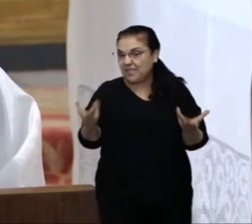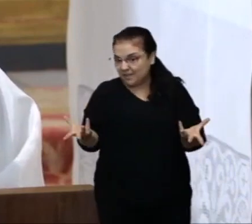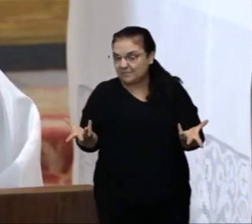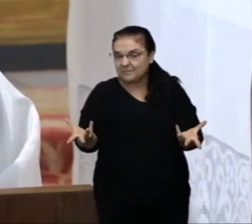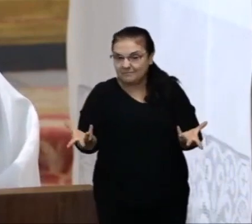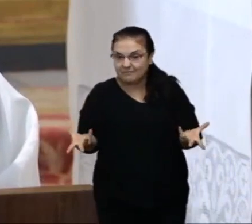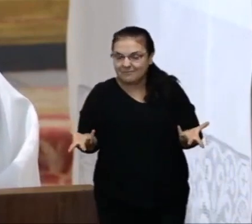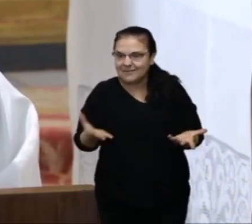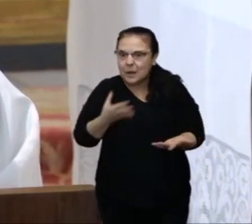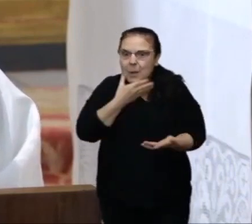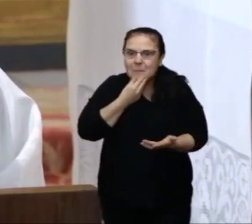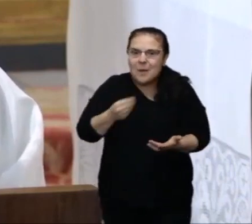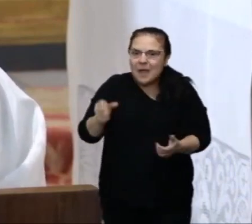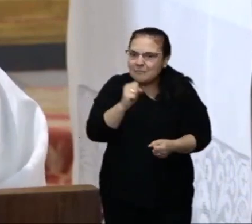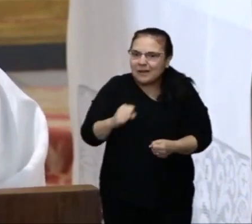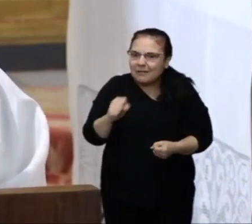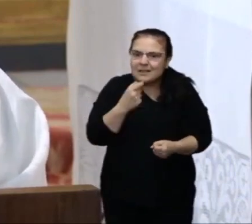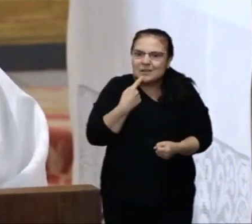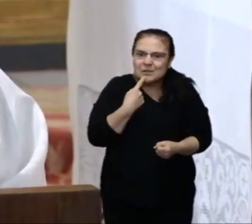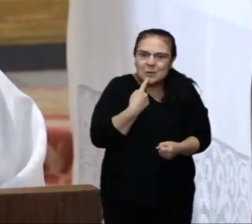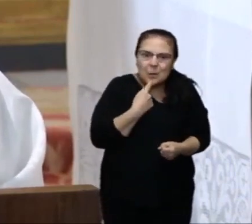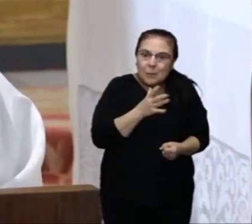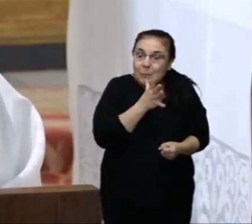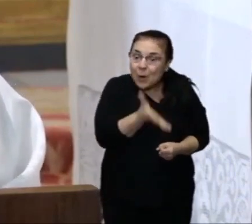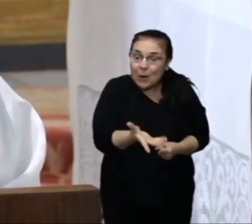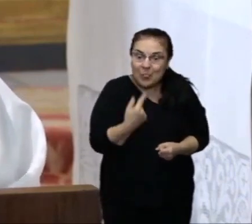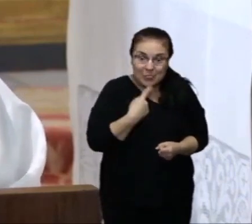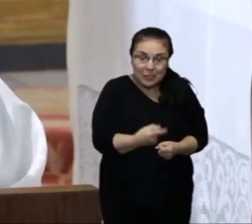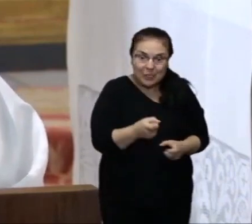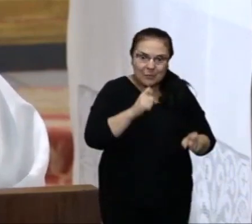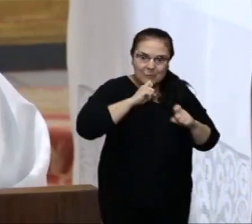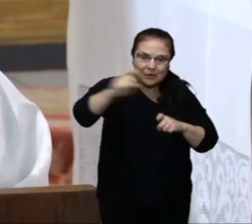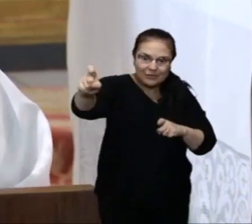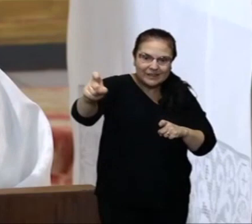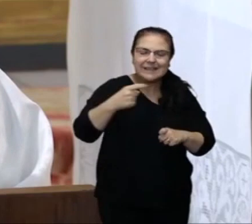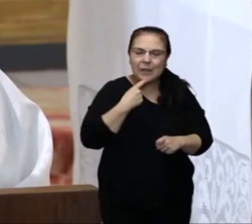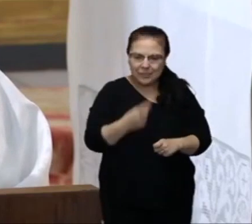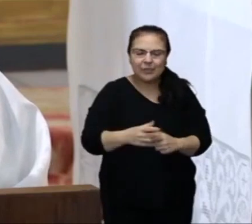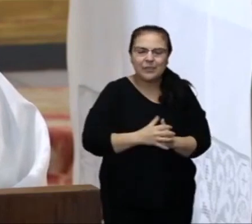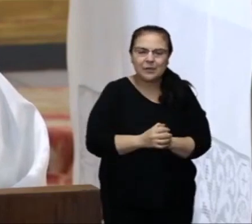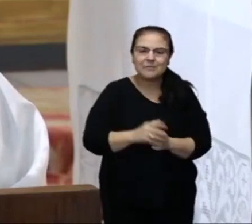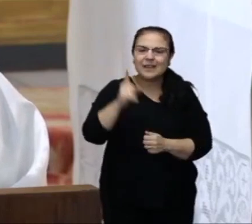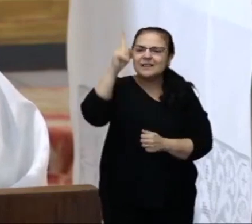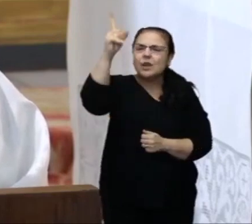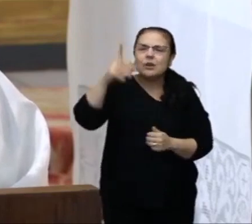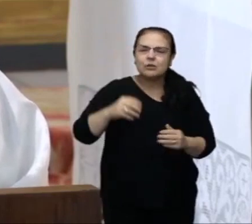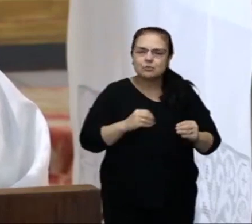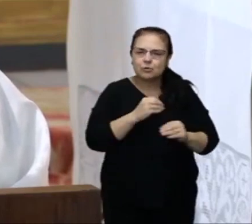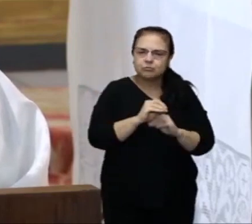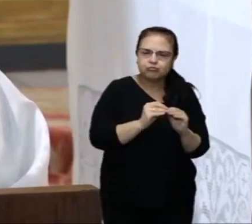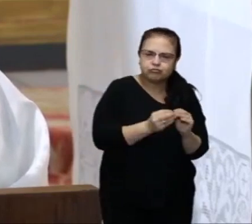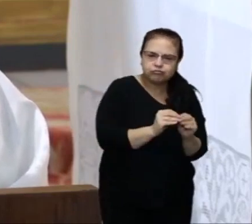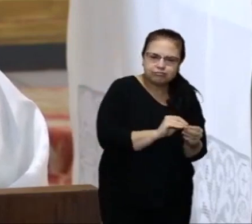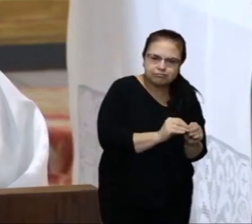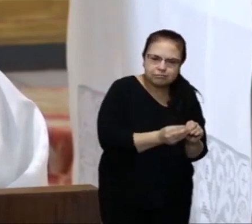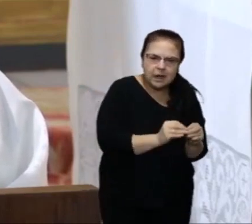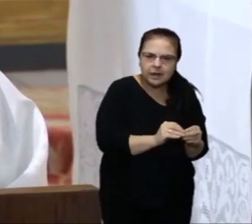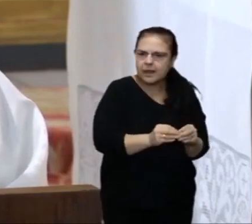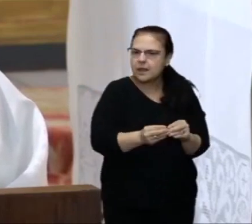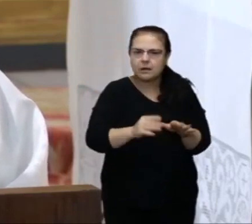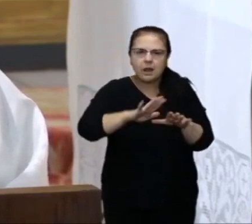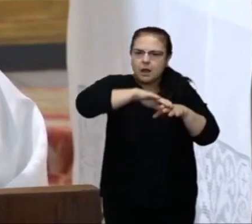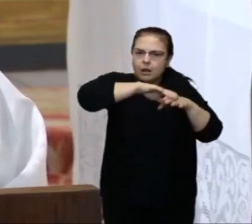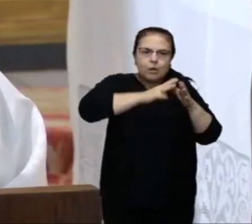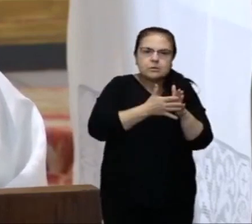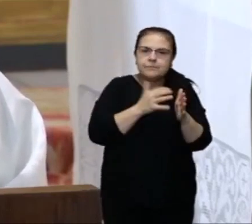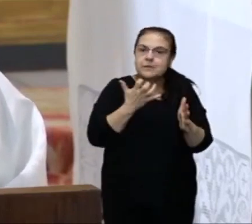porque va diciéndonos y relatándonos el profeta cómo Dios va arreglando todo. Haré brotar ríos en cumbres